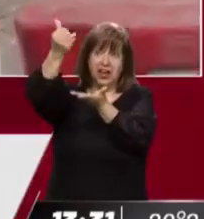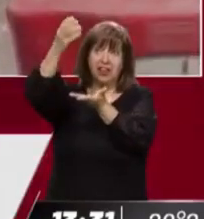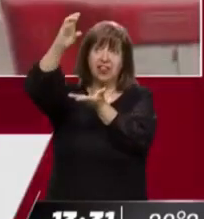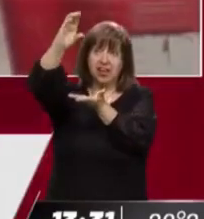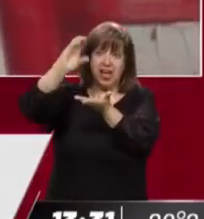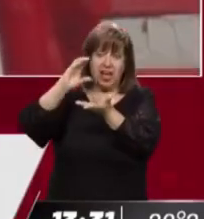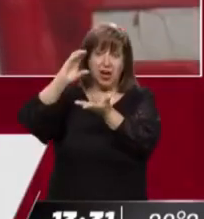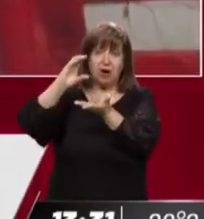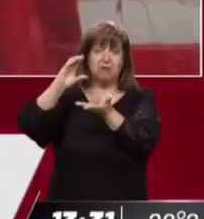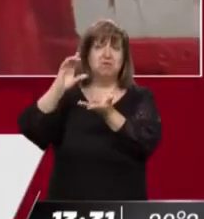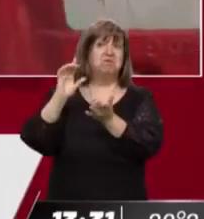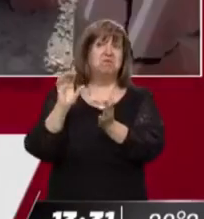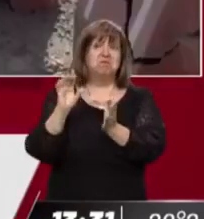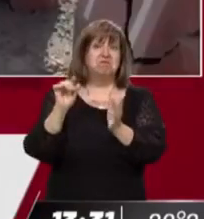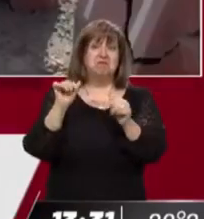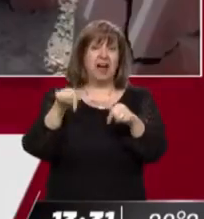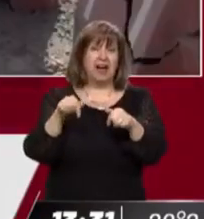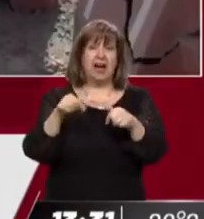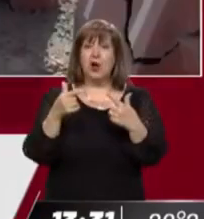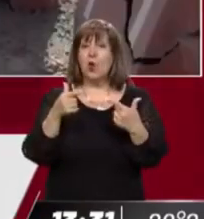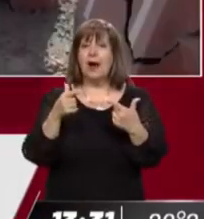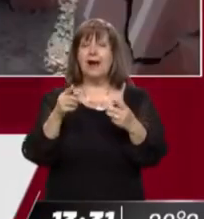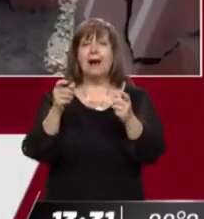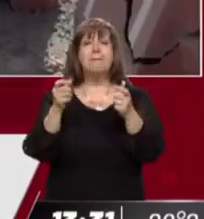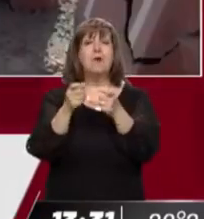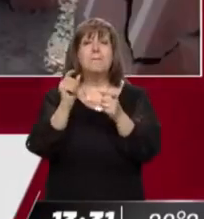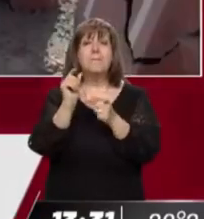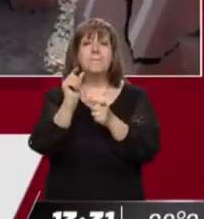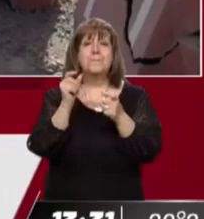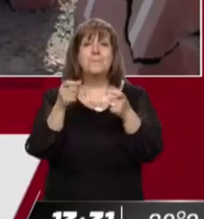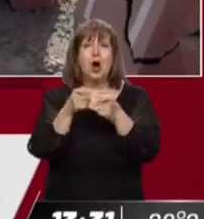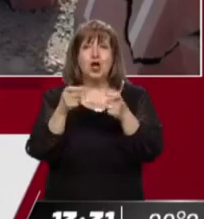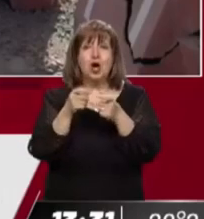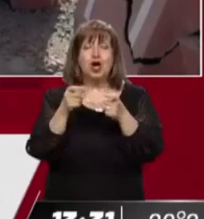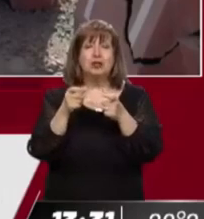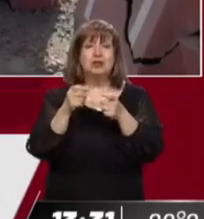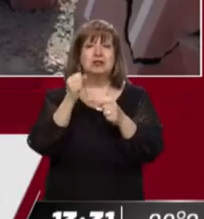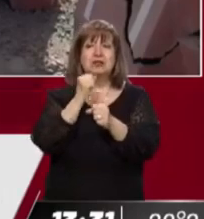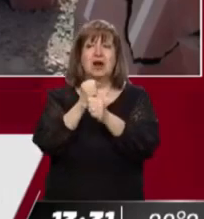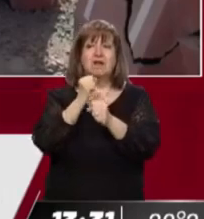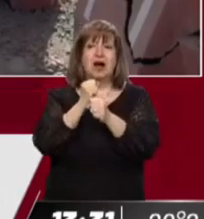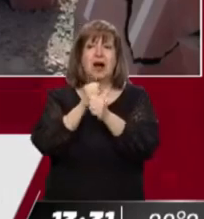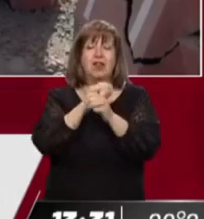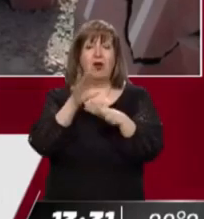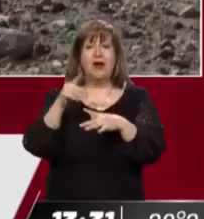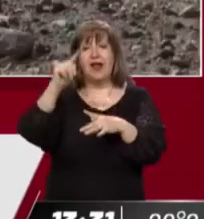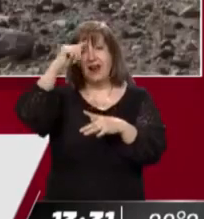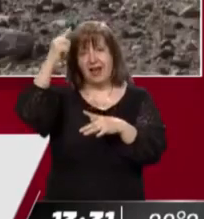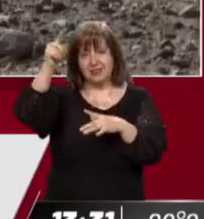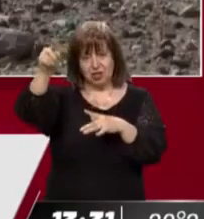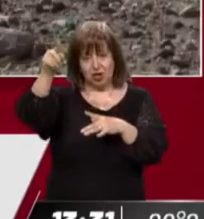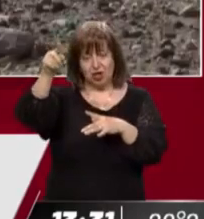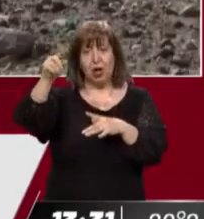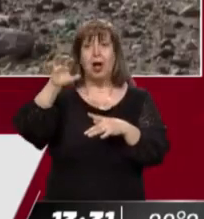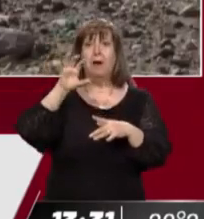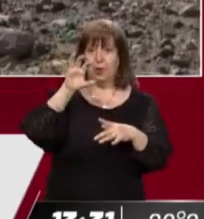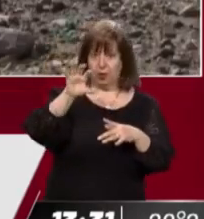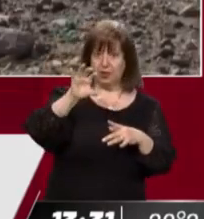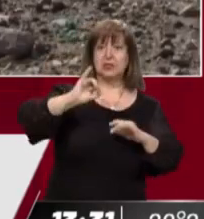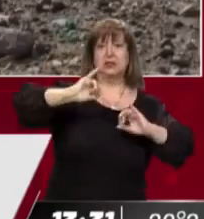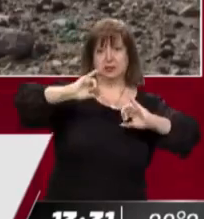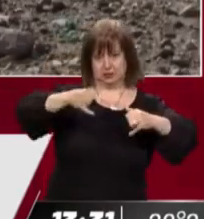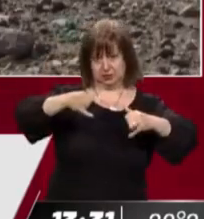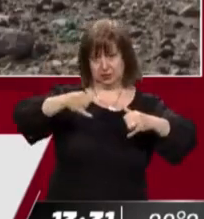Entonces, es medio difícil por ahí medir porcentaje de personas en obras de Nación con respecto a obras provinciales. Pero las